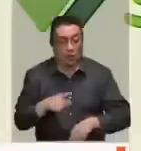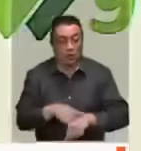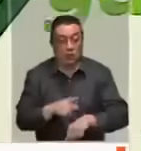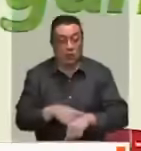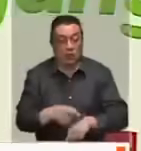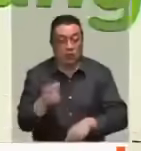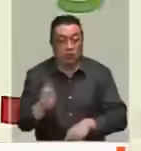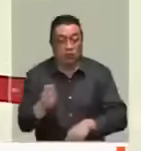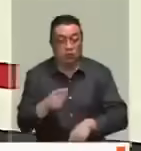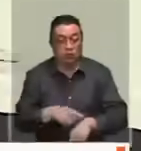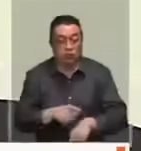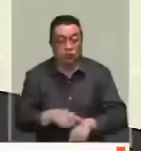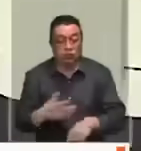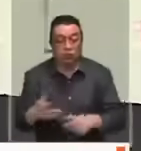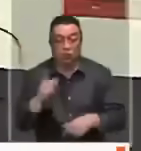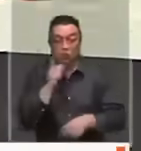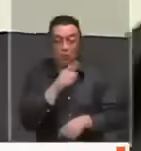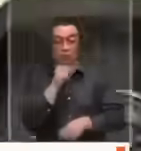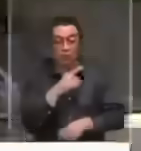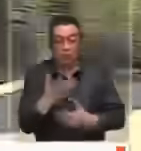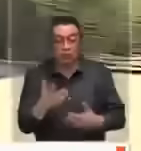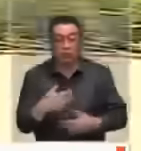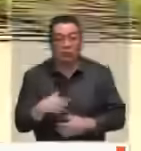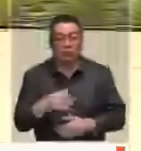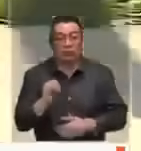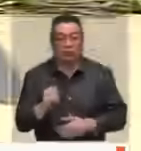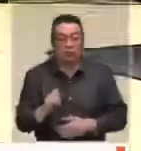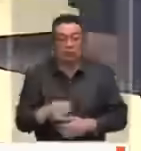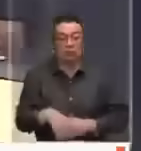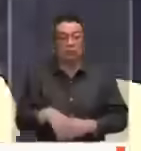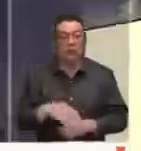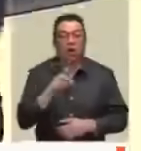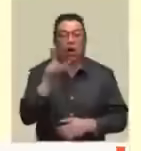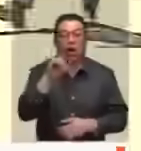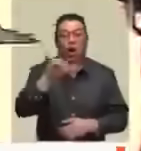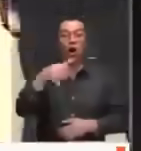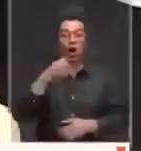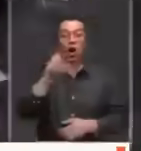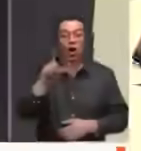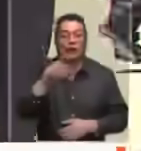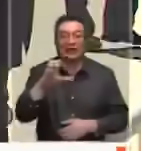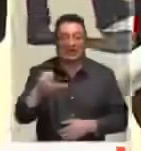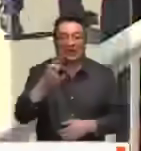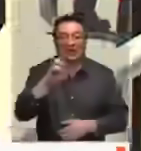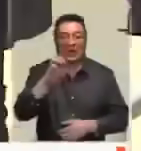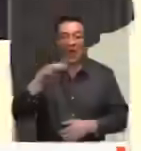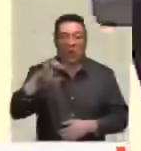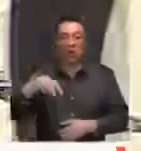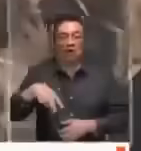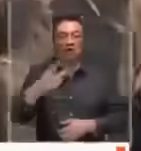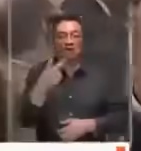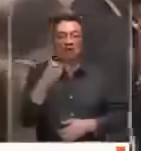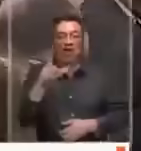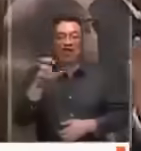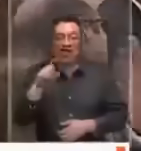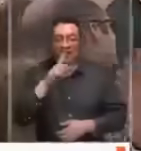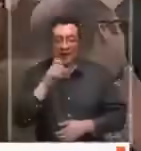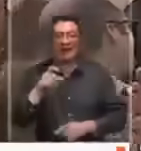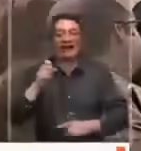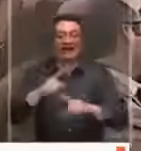Sí. Sí. Sí, José Ramón Valente. José Ramón Valente en sí. Pantalla, economista, ex ministro de